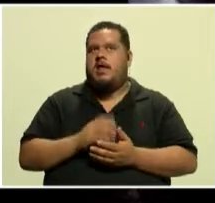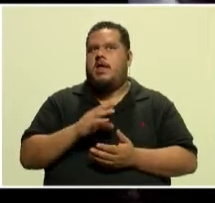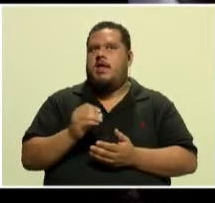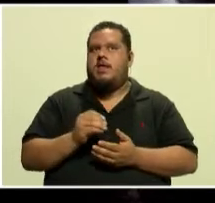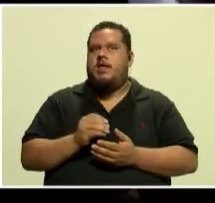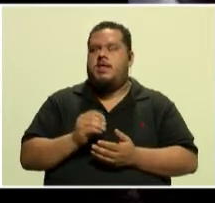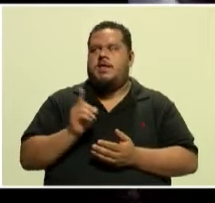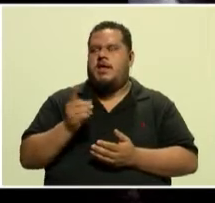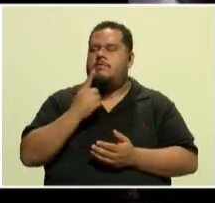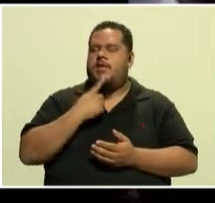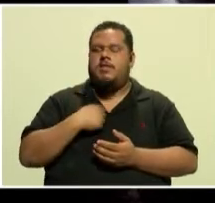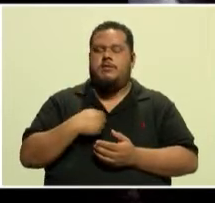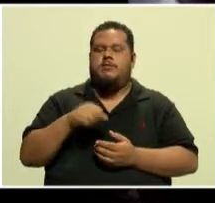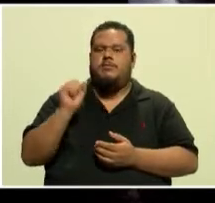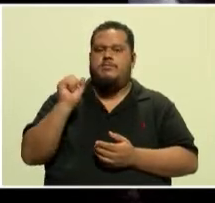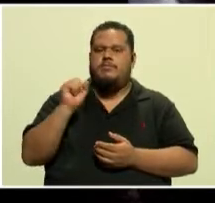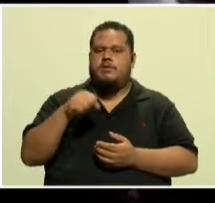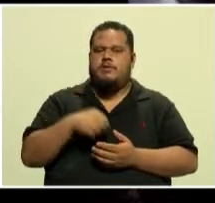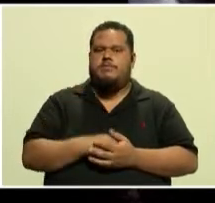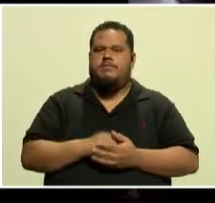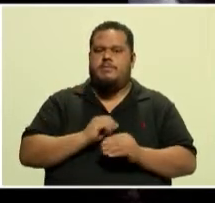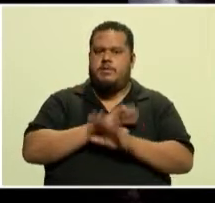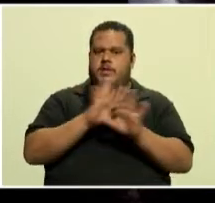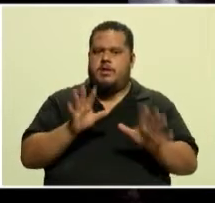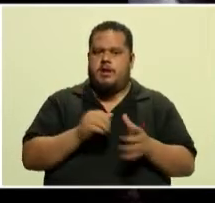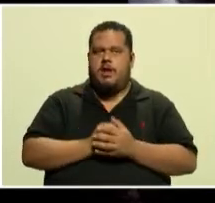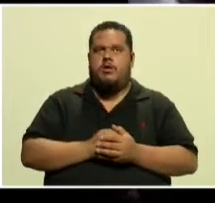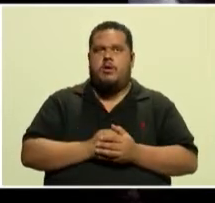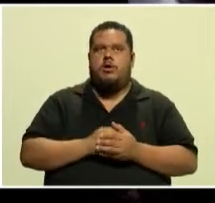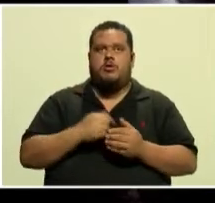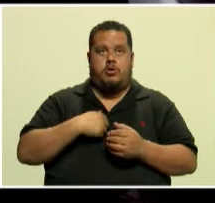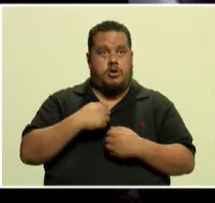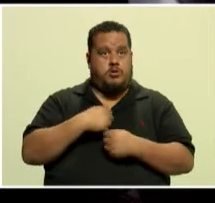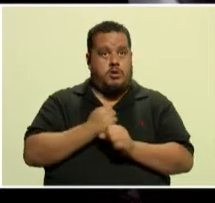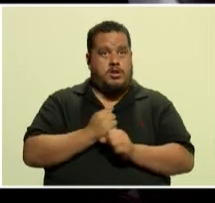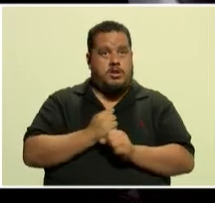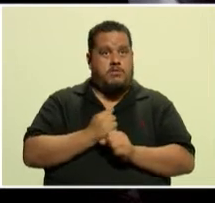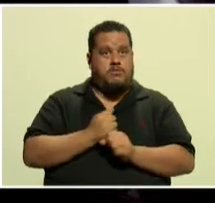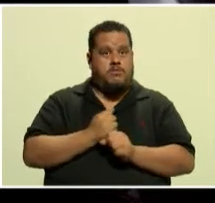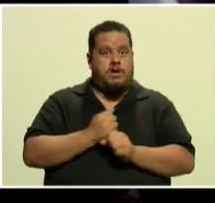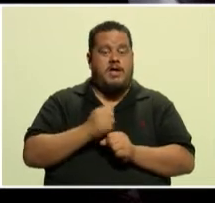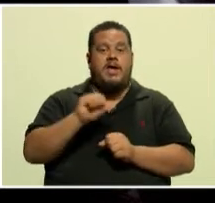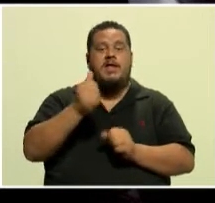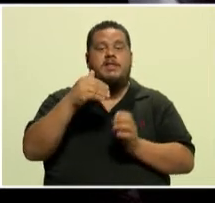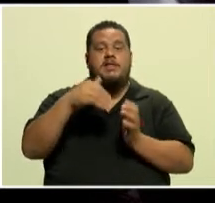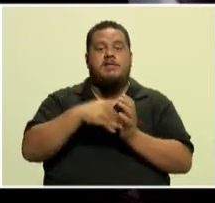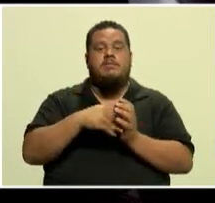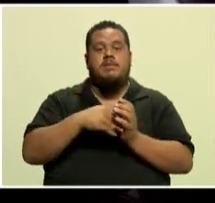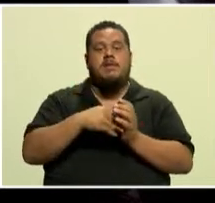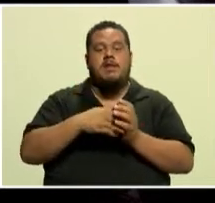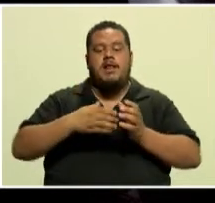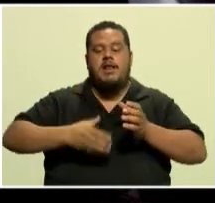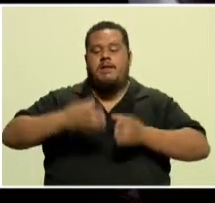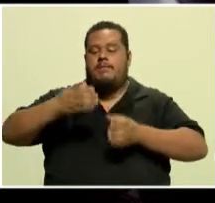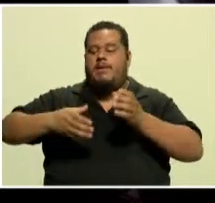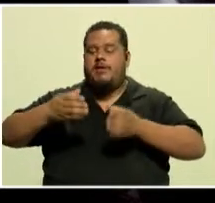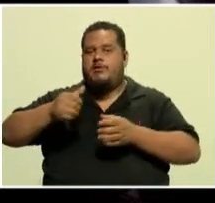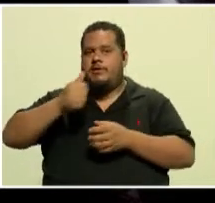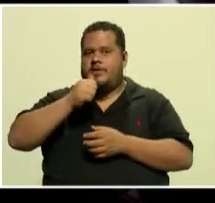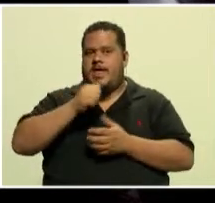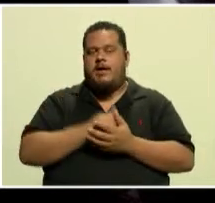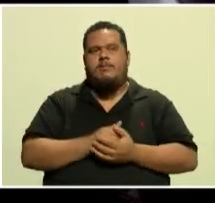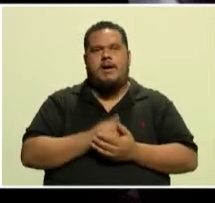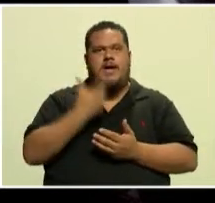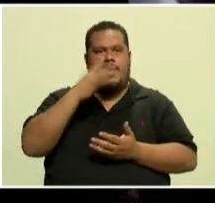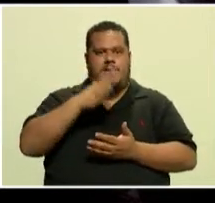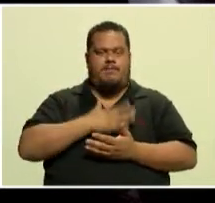sin pensarlo, me dijo, por supuesto. Entonces, lo que hice fue llenar 10.000 vasos de agua. Para